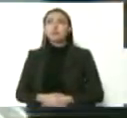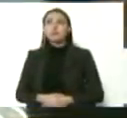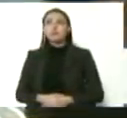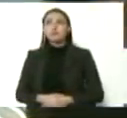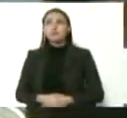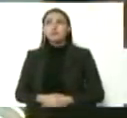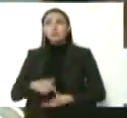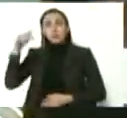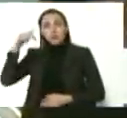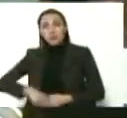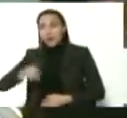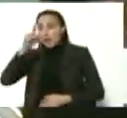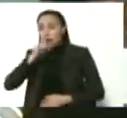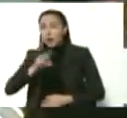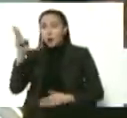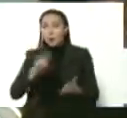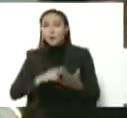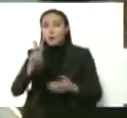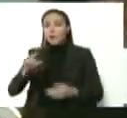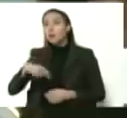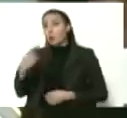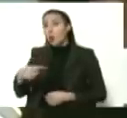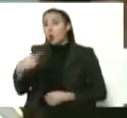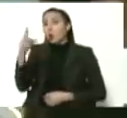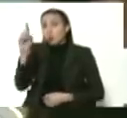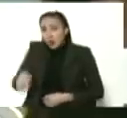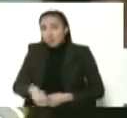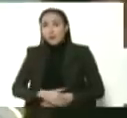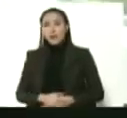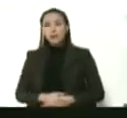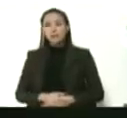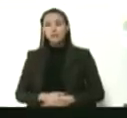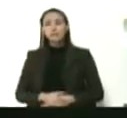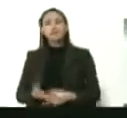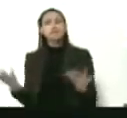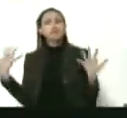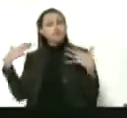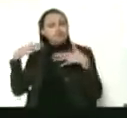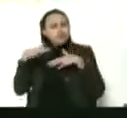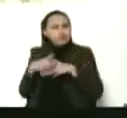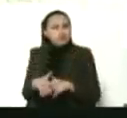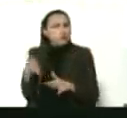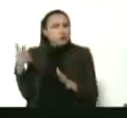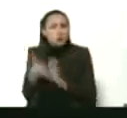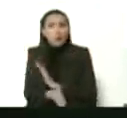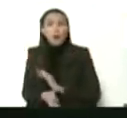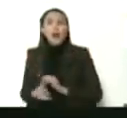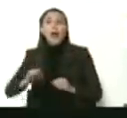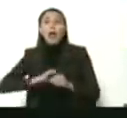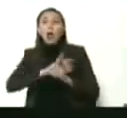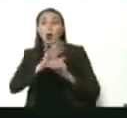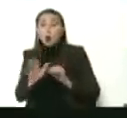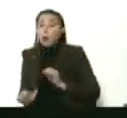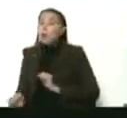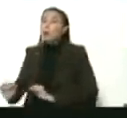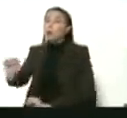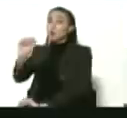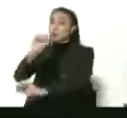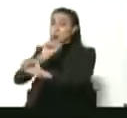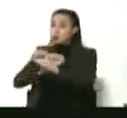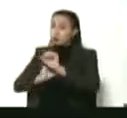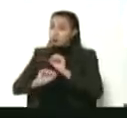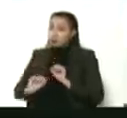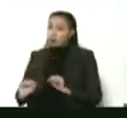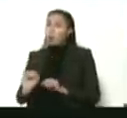de este año 2021 y quizás el próximo, sea la combinación correcta de la prevención, mantener la